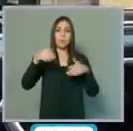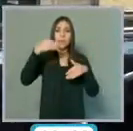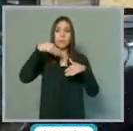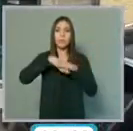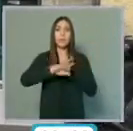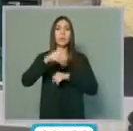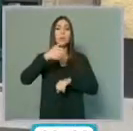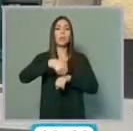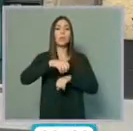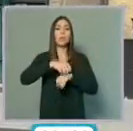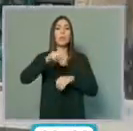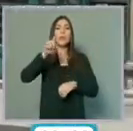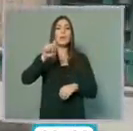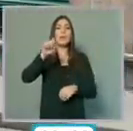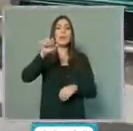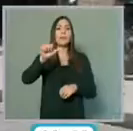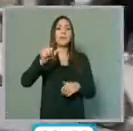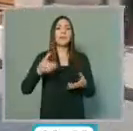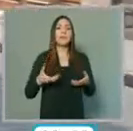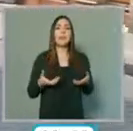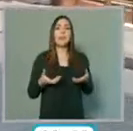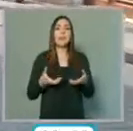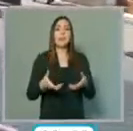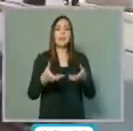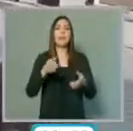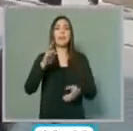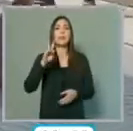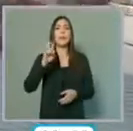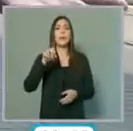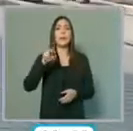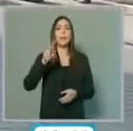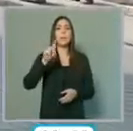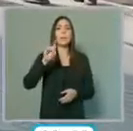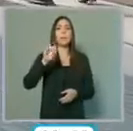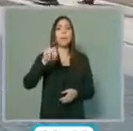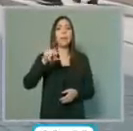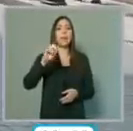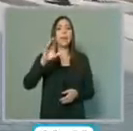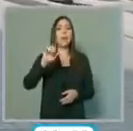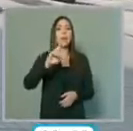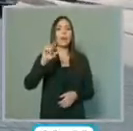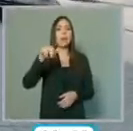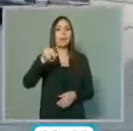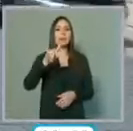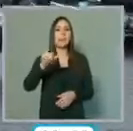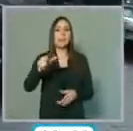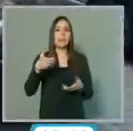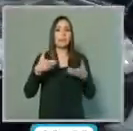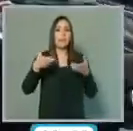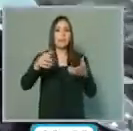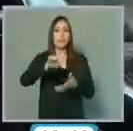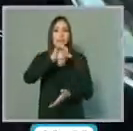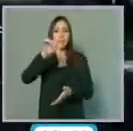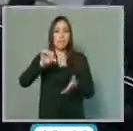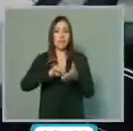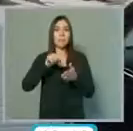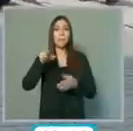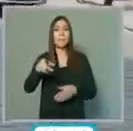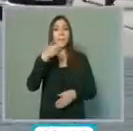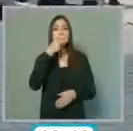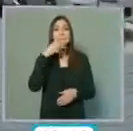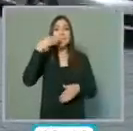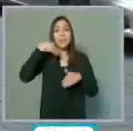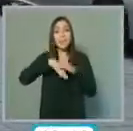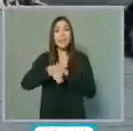número 26 de la actual calle de Venustiano Carranza. Entonces Jaime Nuno se pone a escribir la música